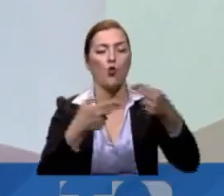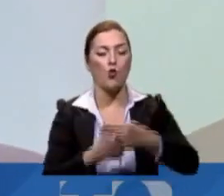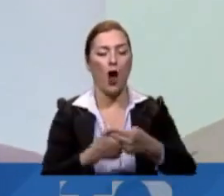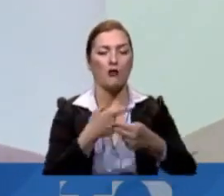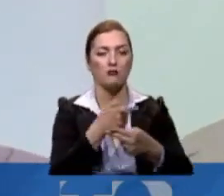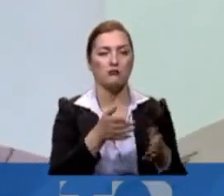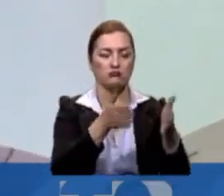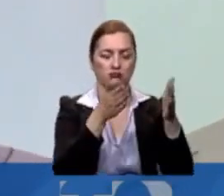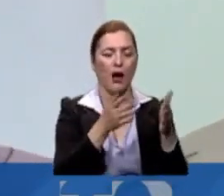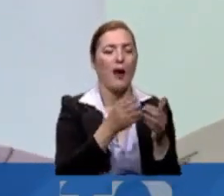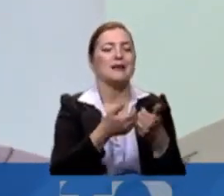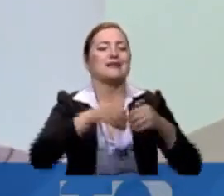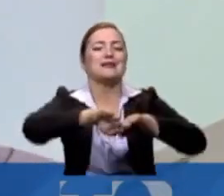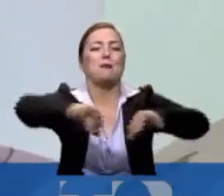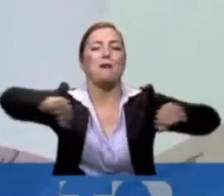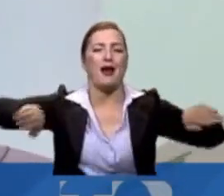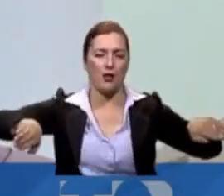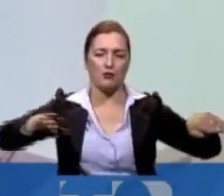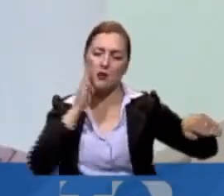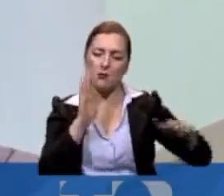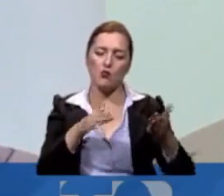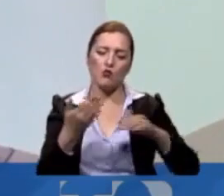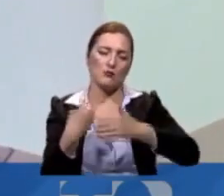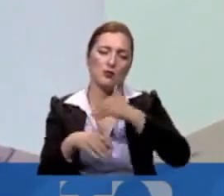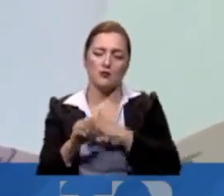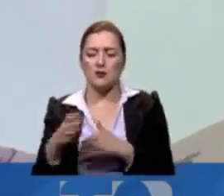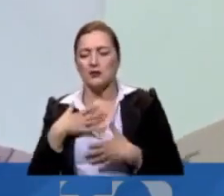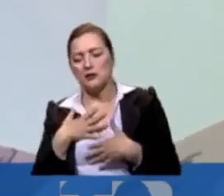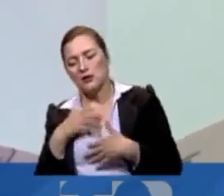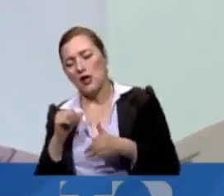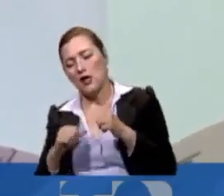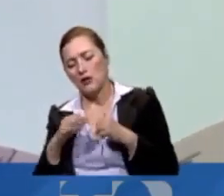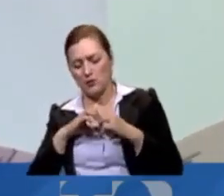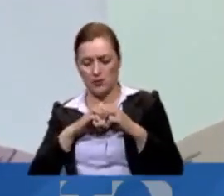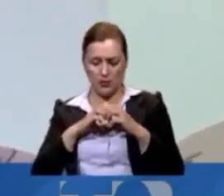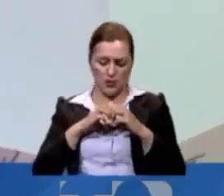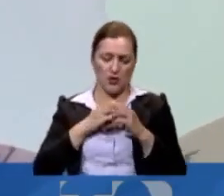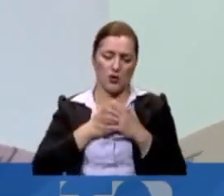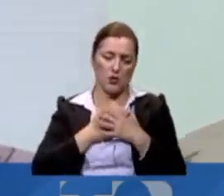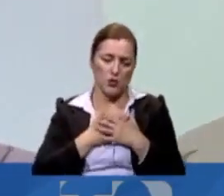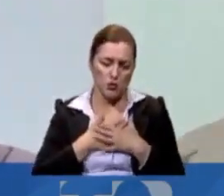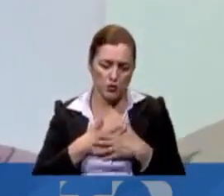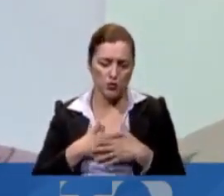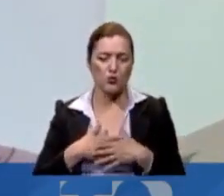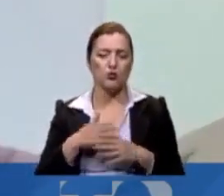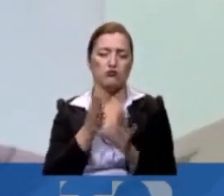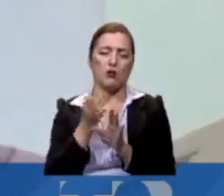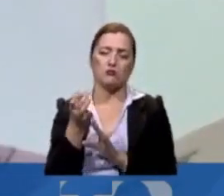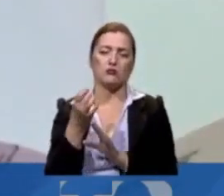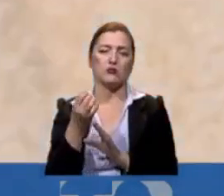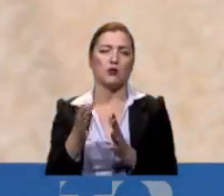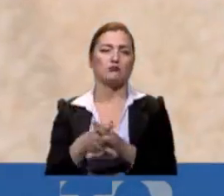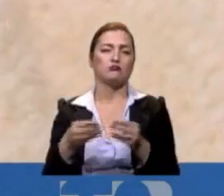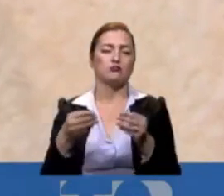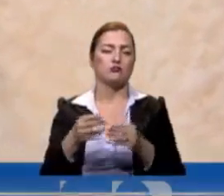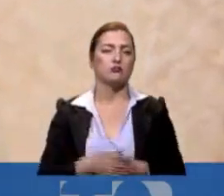de las otras madres, permite que con el tiempo se sane de mejor manera el corazón de aquellos padres y de aquellas madres que han perdido a este